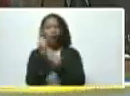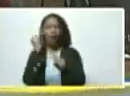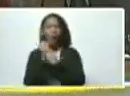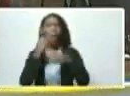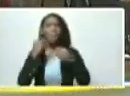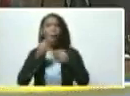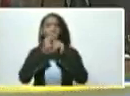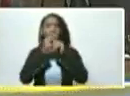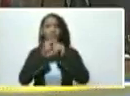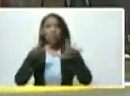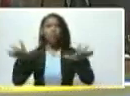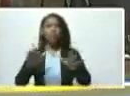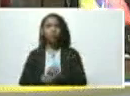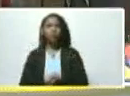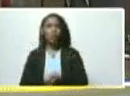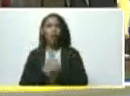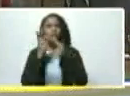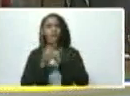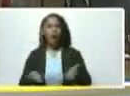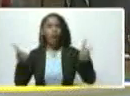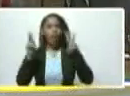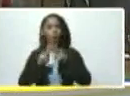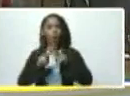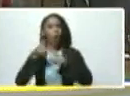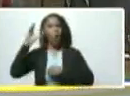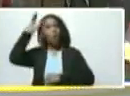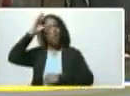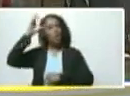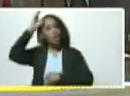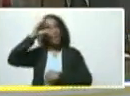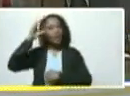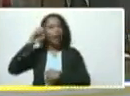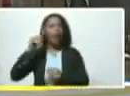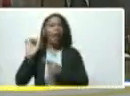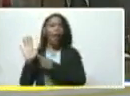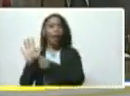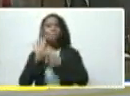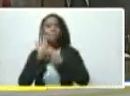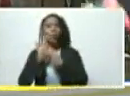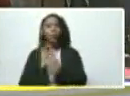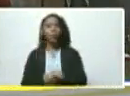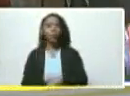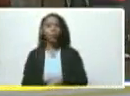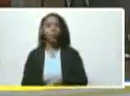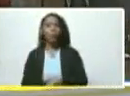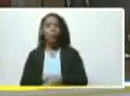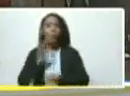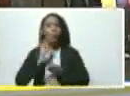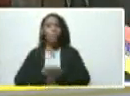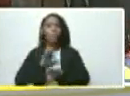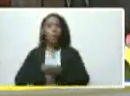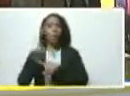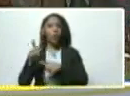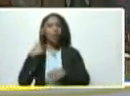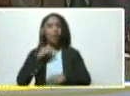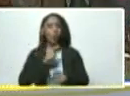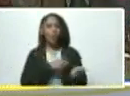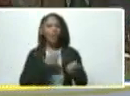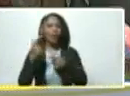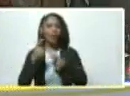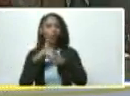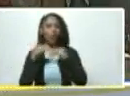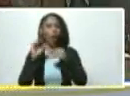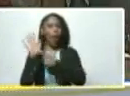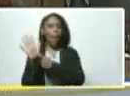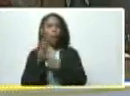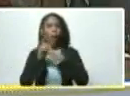para multiplicar los valores, la conciencia, los ejemplos. Por eso tenemos que llevar todos estos ejemplos